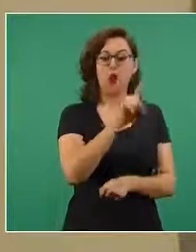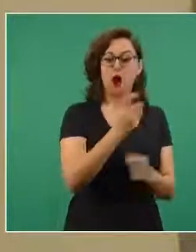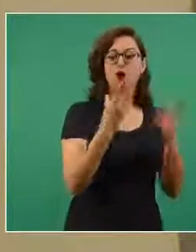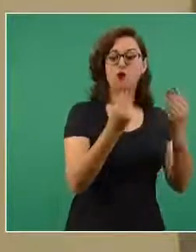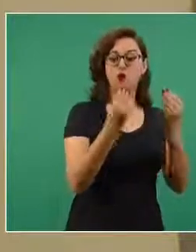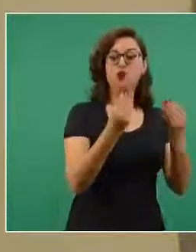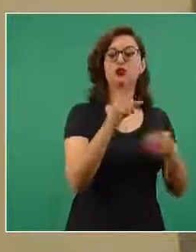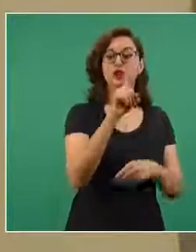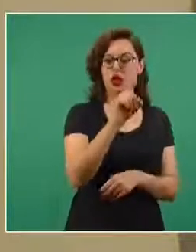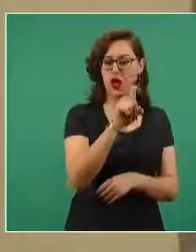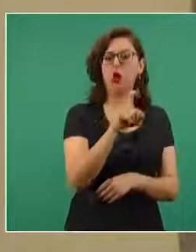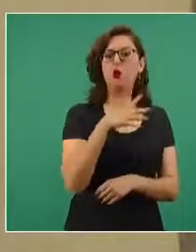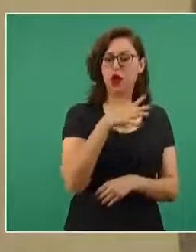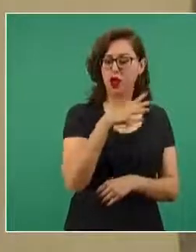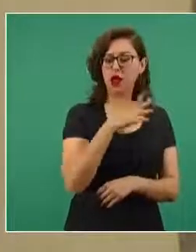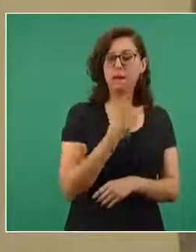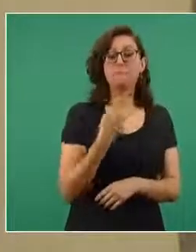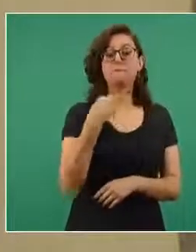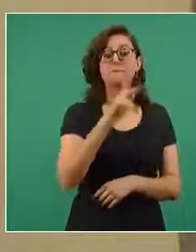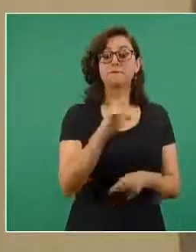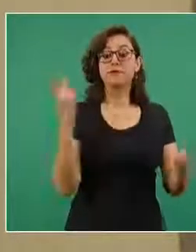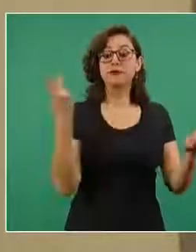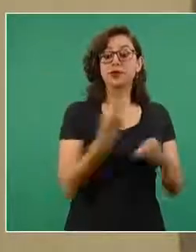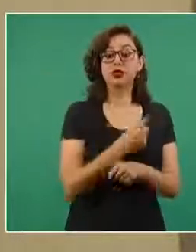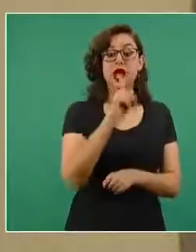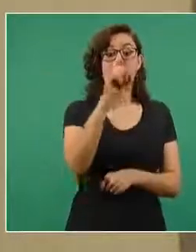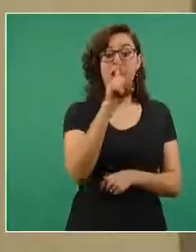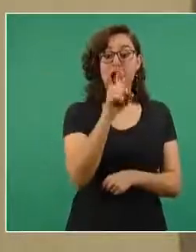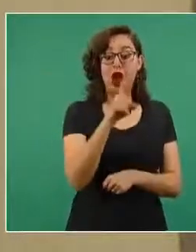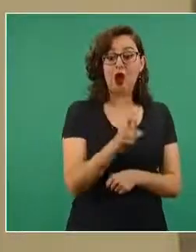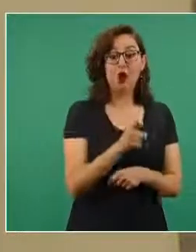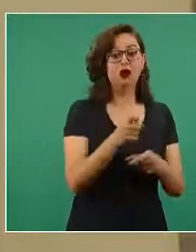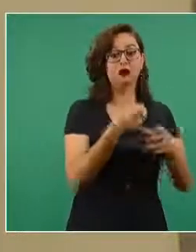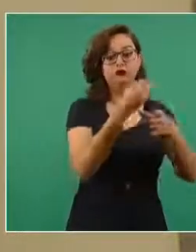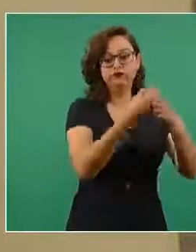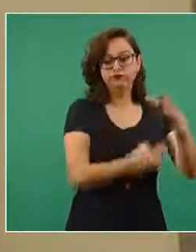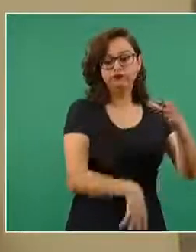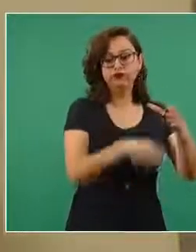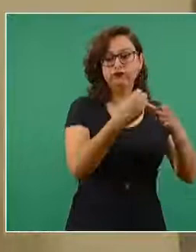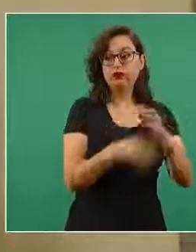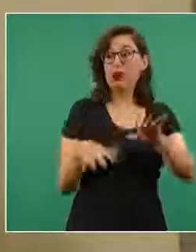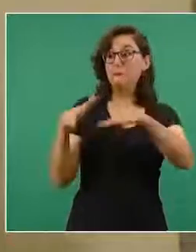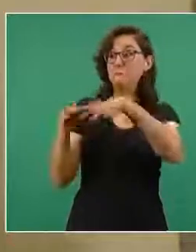está fugando y el agua de mar está introduciendo y está